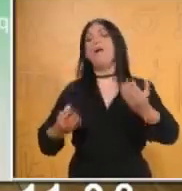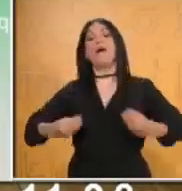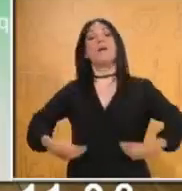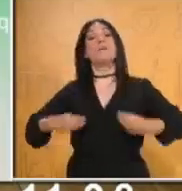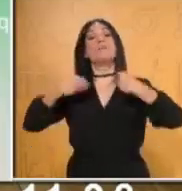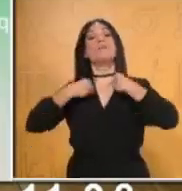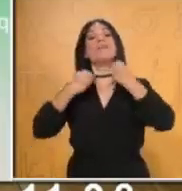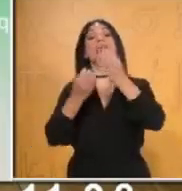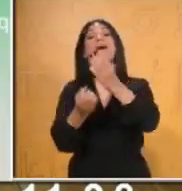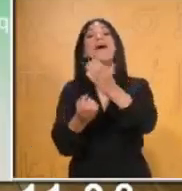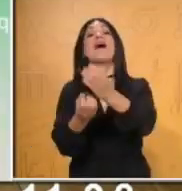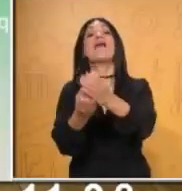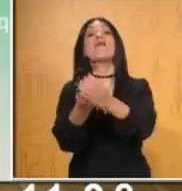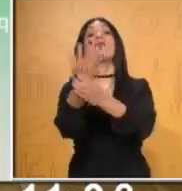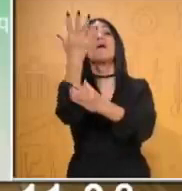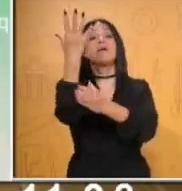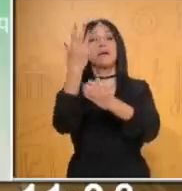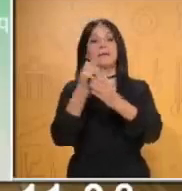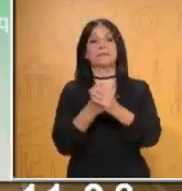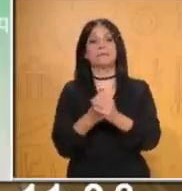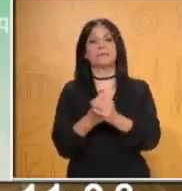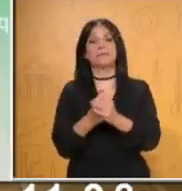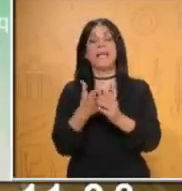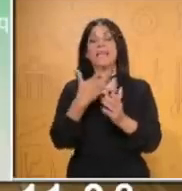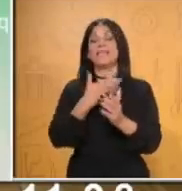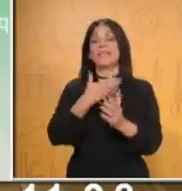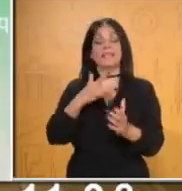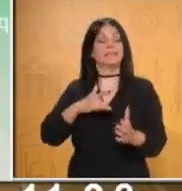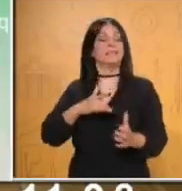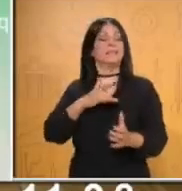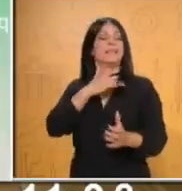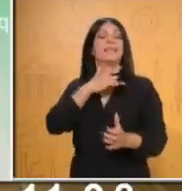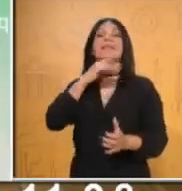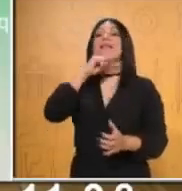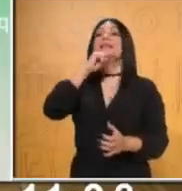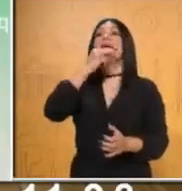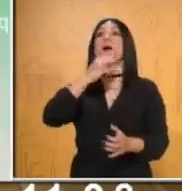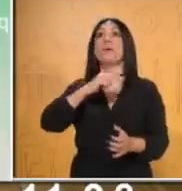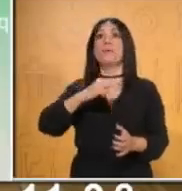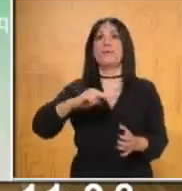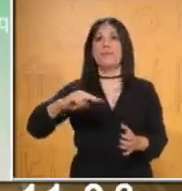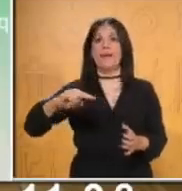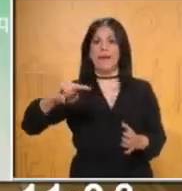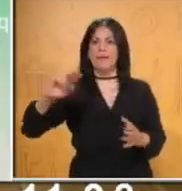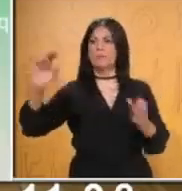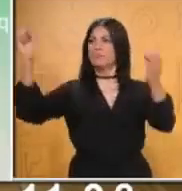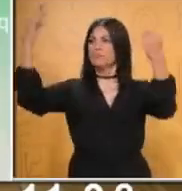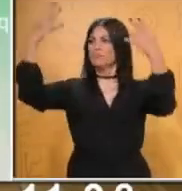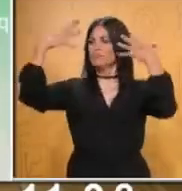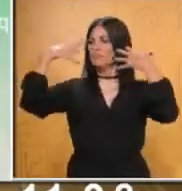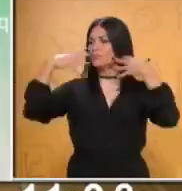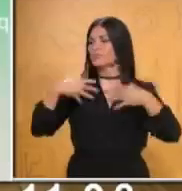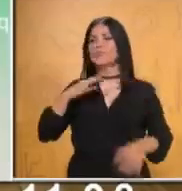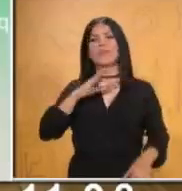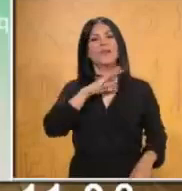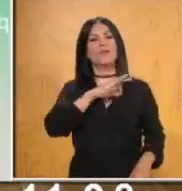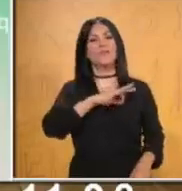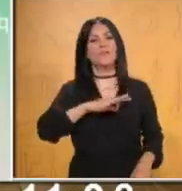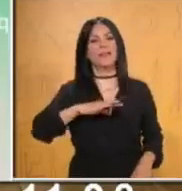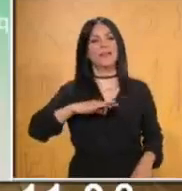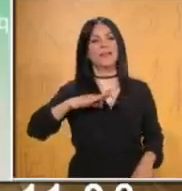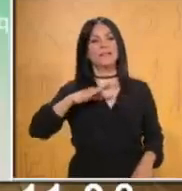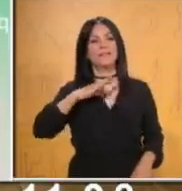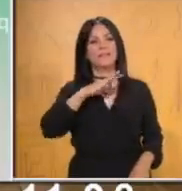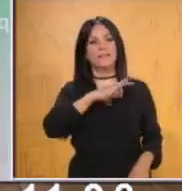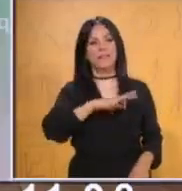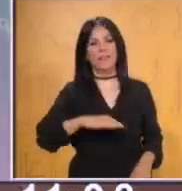vida el espíritu de la Navidad. Y es así, amiguitos de tercero y cuarto grado de primaria, que